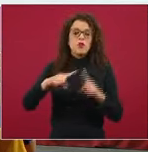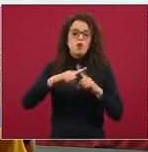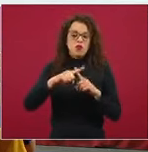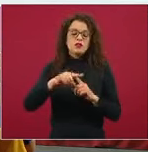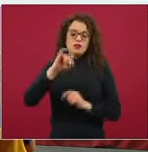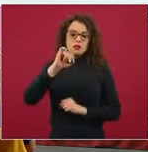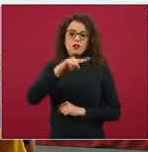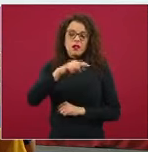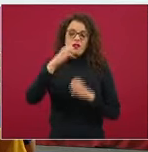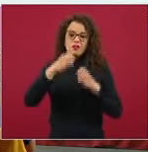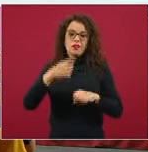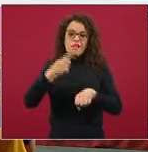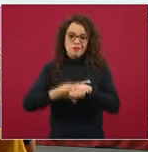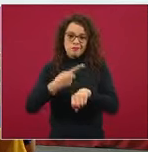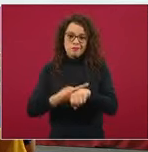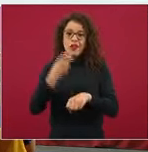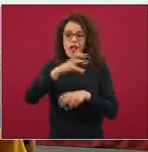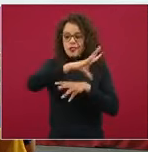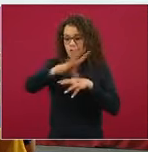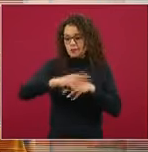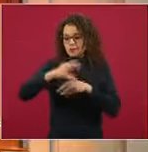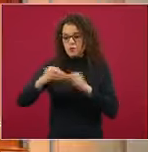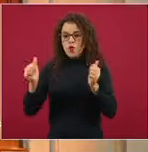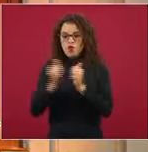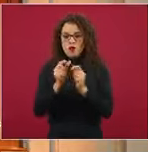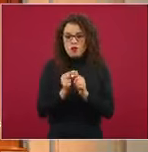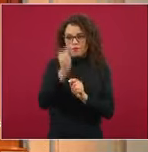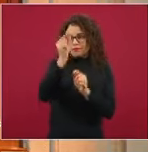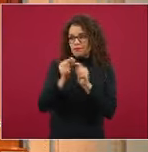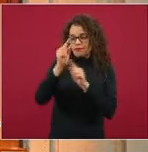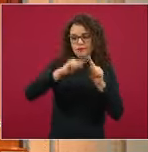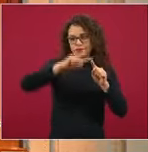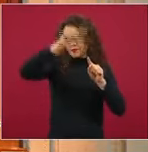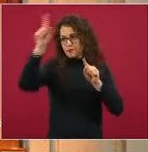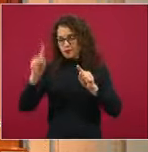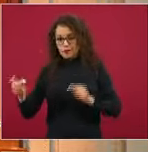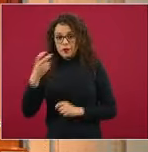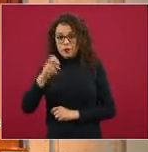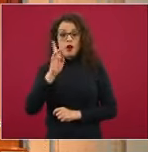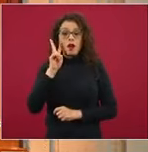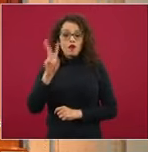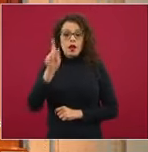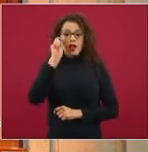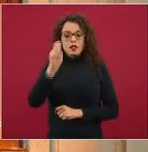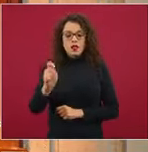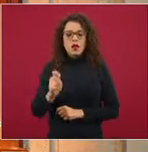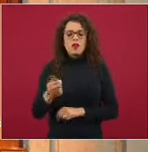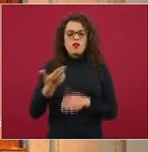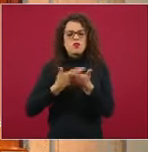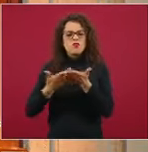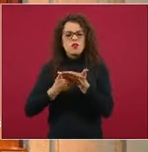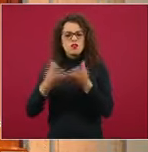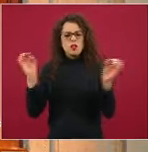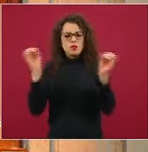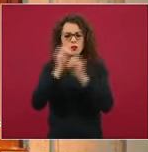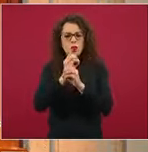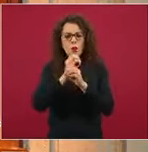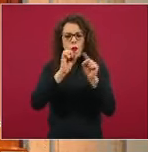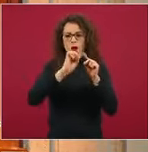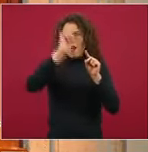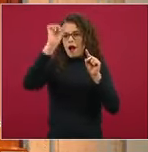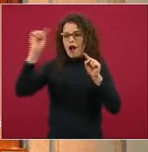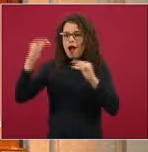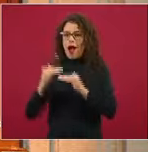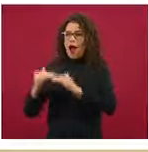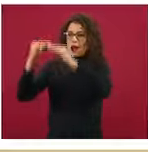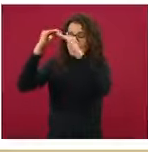la estadística. Sin embargo, el comportamiento que vemos en la línea superior, que es de un color rosa oscuro, pues